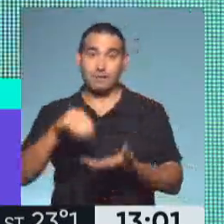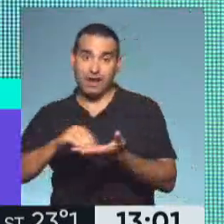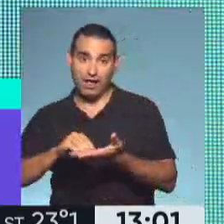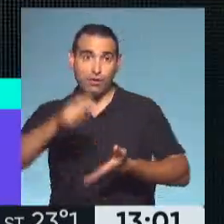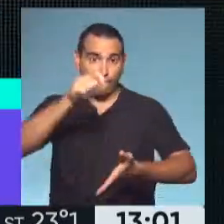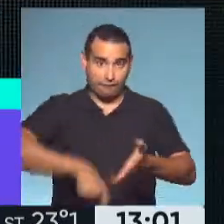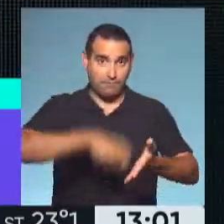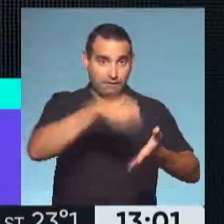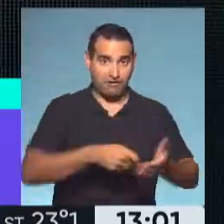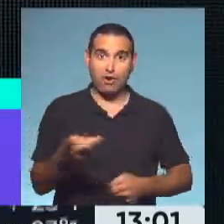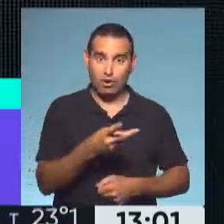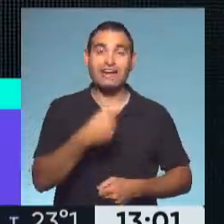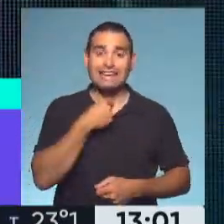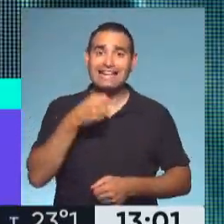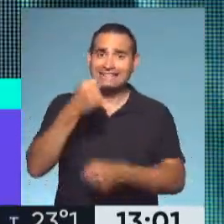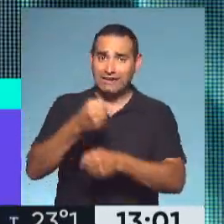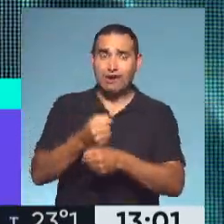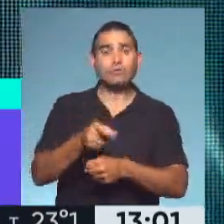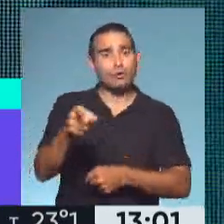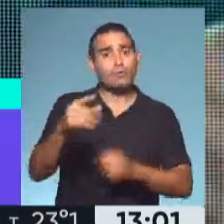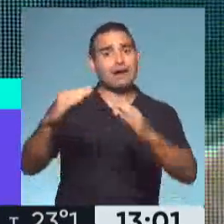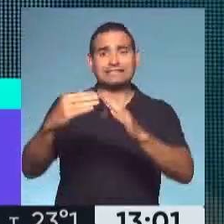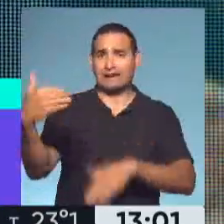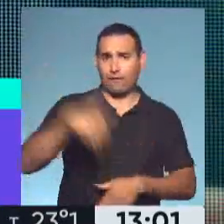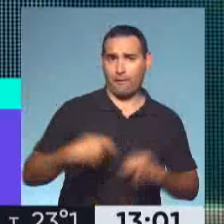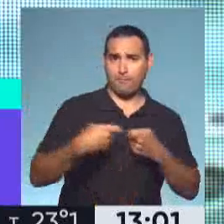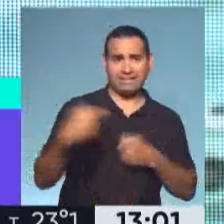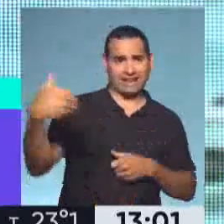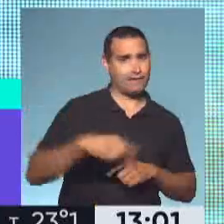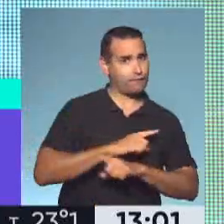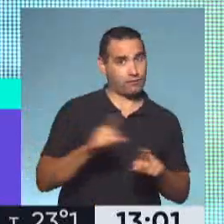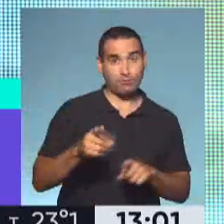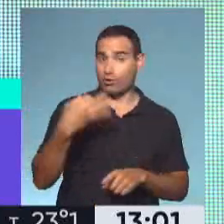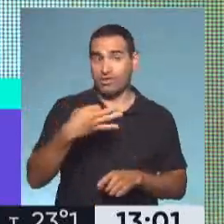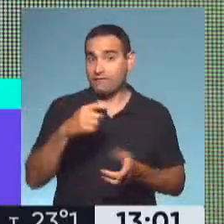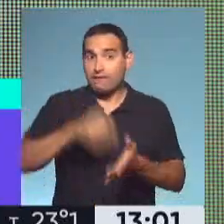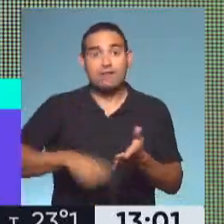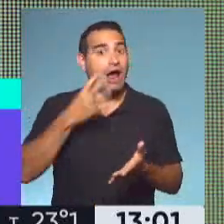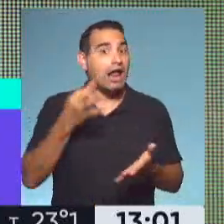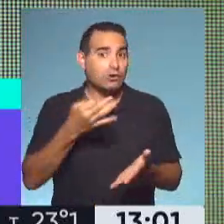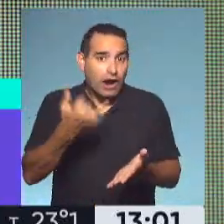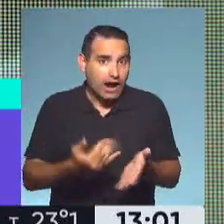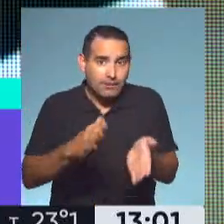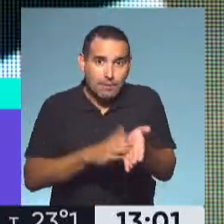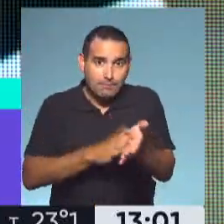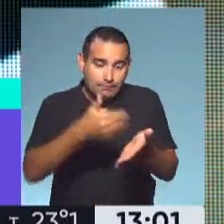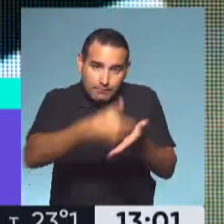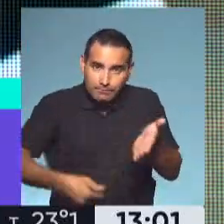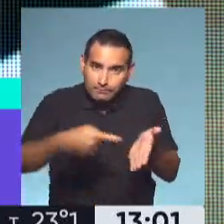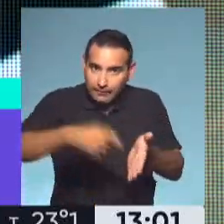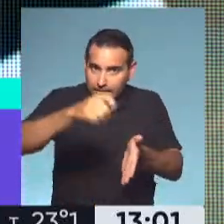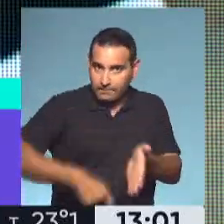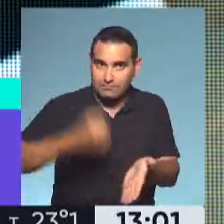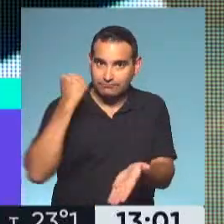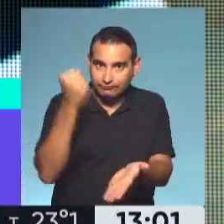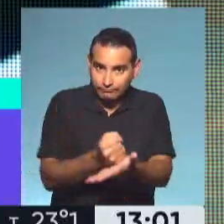nosotros queremos que trabajes, pero a través de teletrabajo, no vengas a la empresa. Pero tiene que estar algo firmado y sellado, y tiene que, obviamente tiene